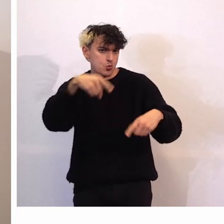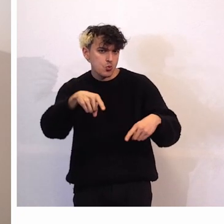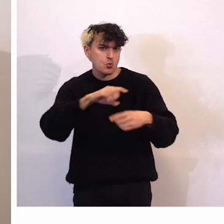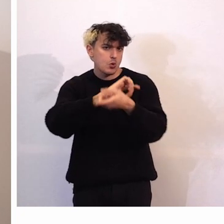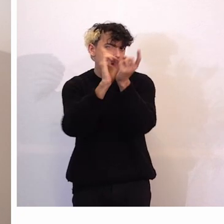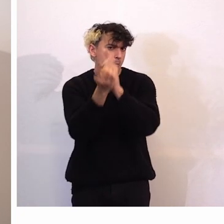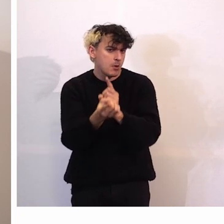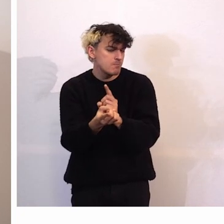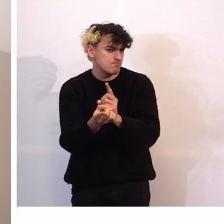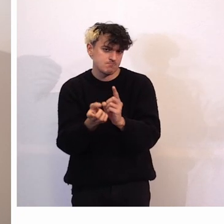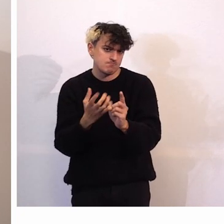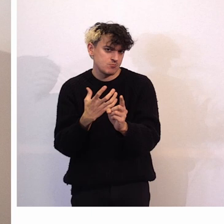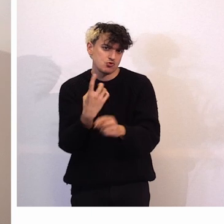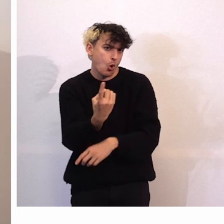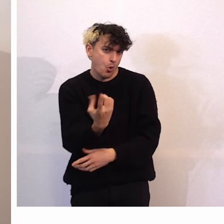solas.